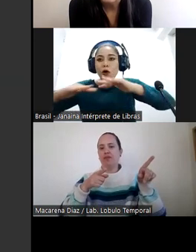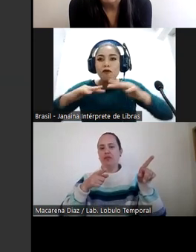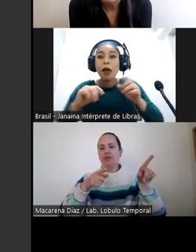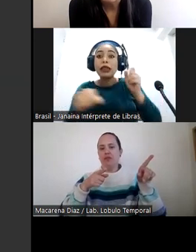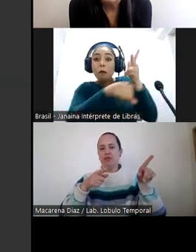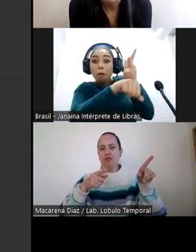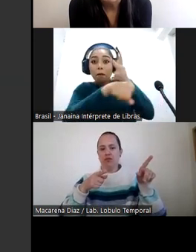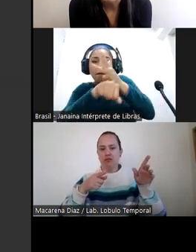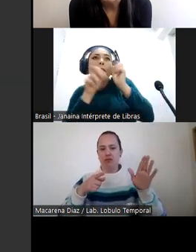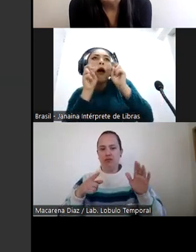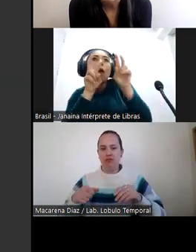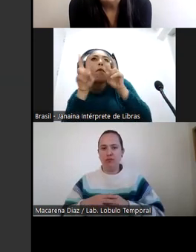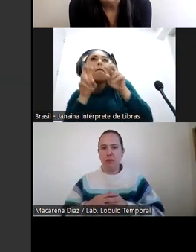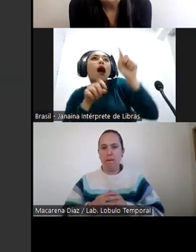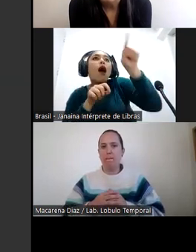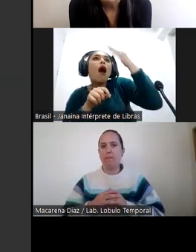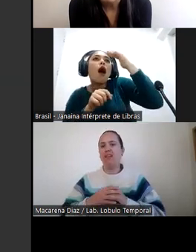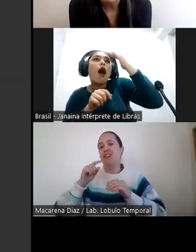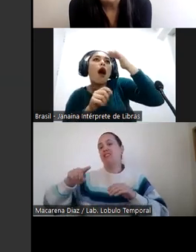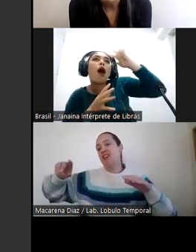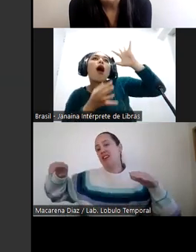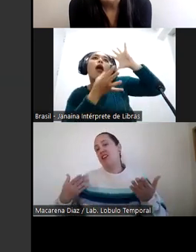ir mostrándoles.